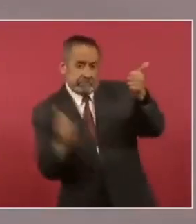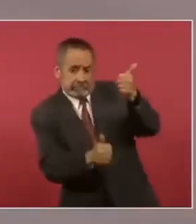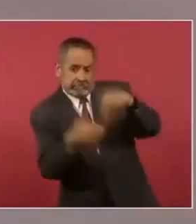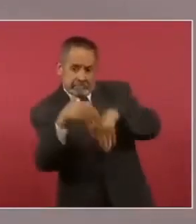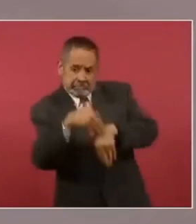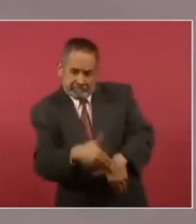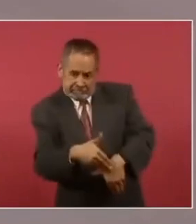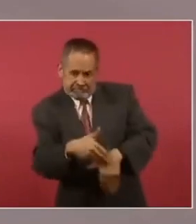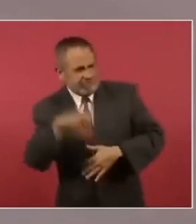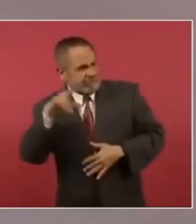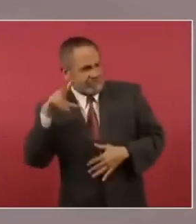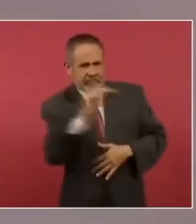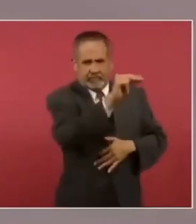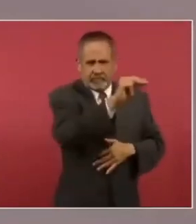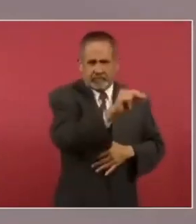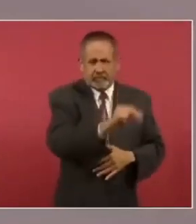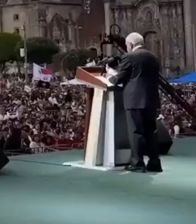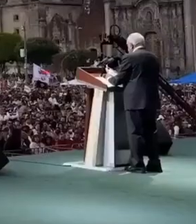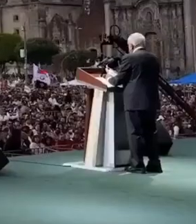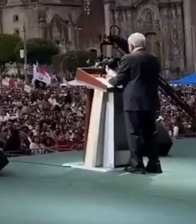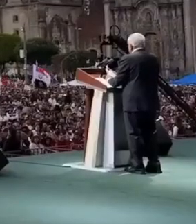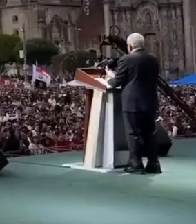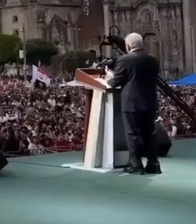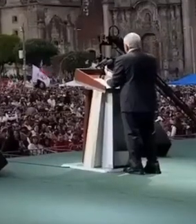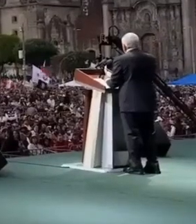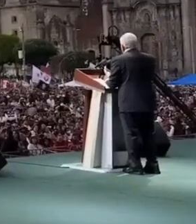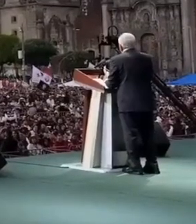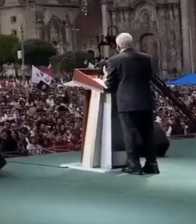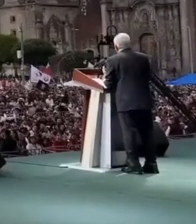¿Sometimiento? No.